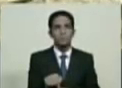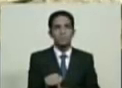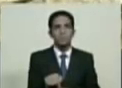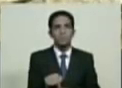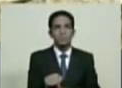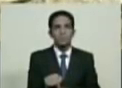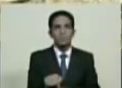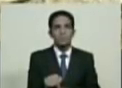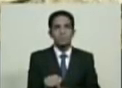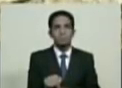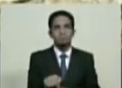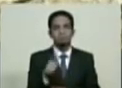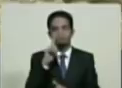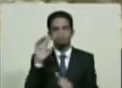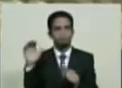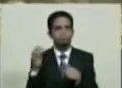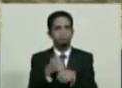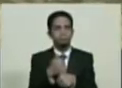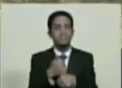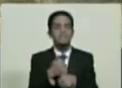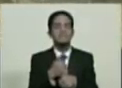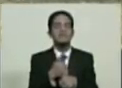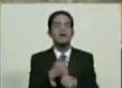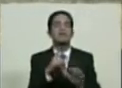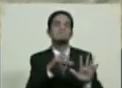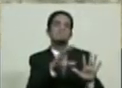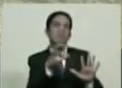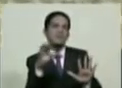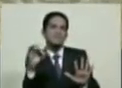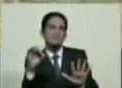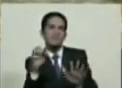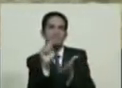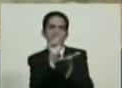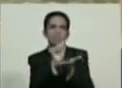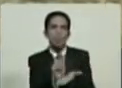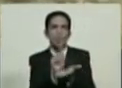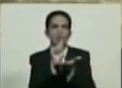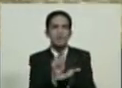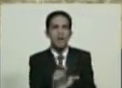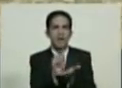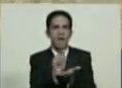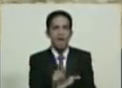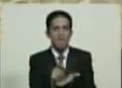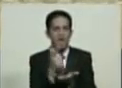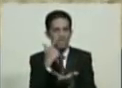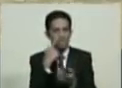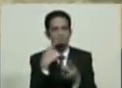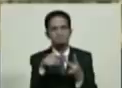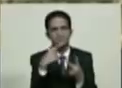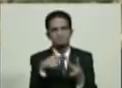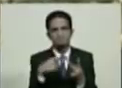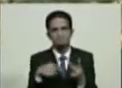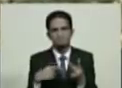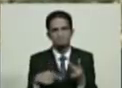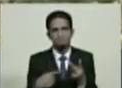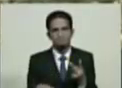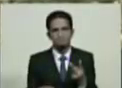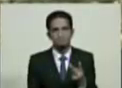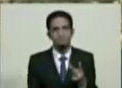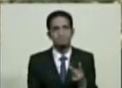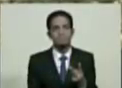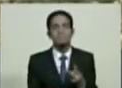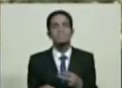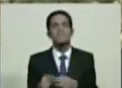hasta la fecha se han incautado 601 toneladas de material estratégico con 741 ciudadanos